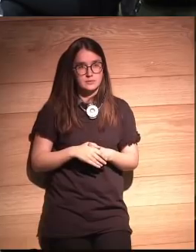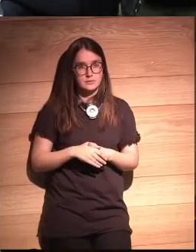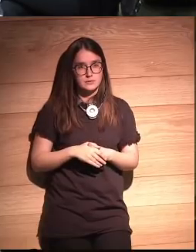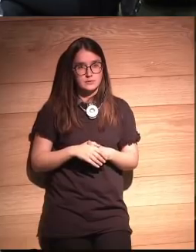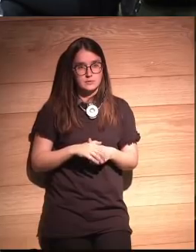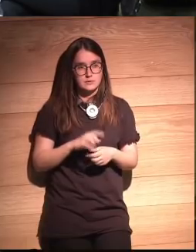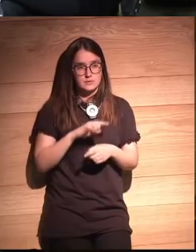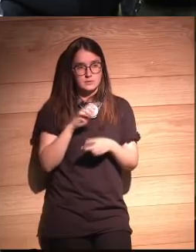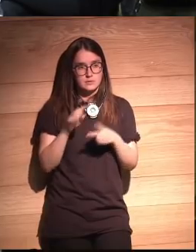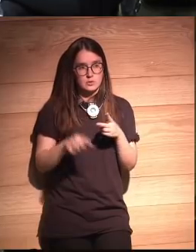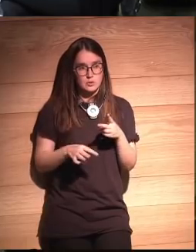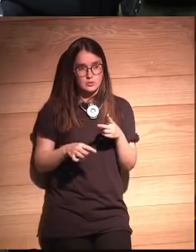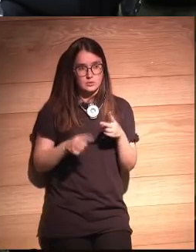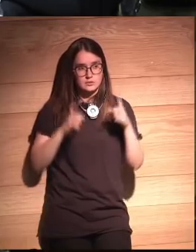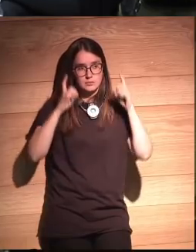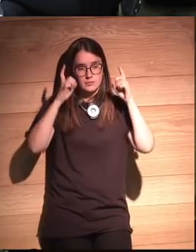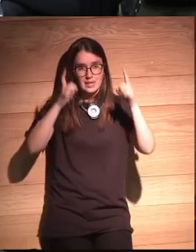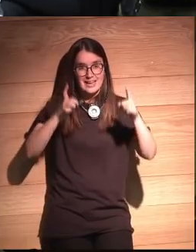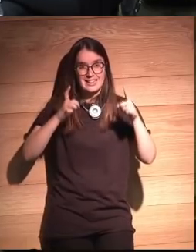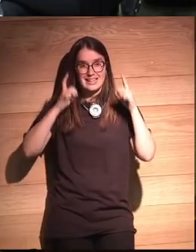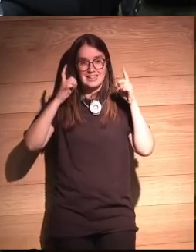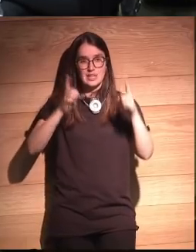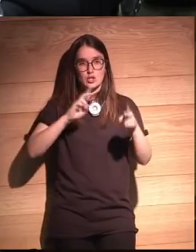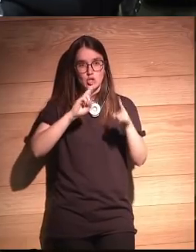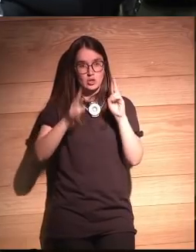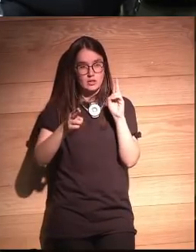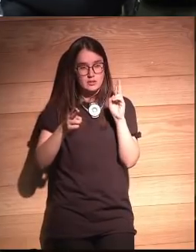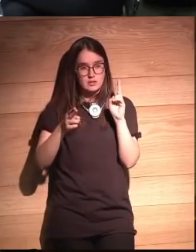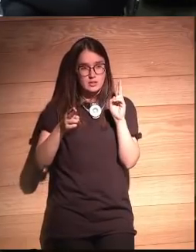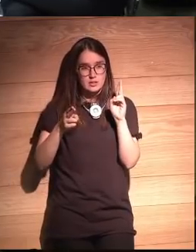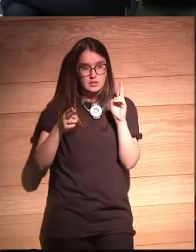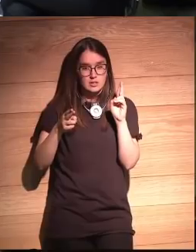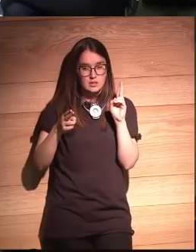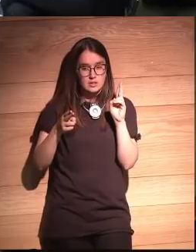dos cuestiones que intentando contestarte.